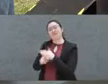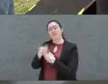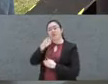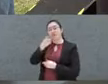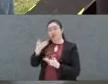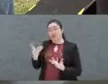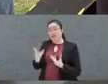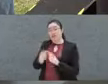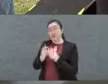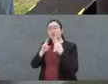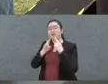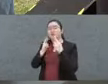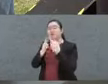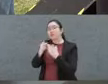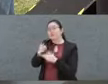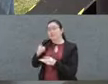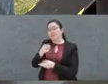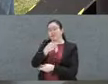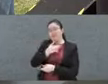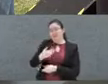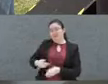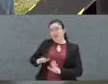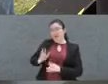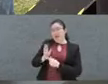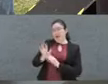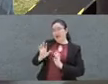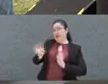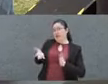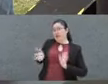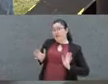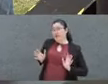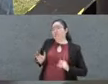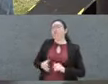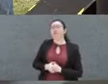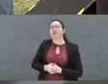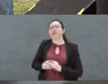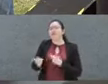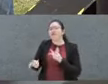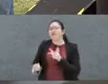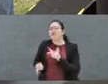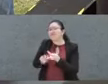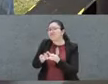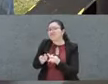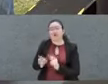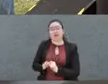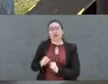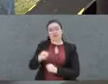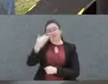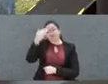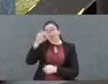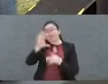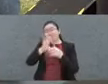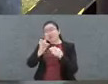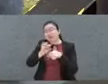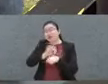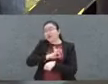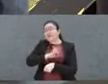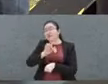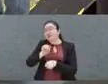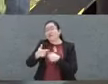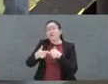con usted, cosa que según nos dice Presidencia ya sucedió. Si nos puede platicar adelantar algo de lo que comentaron,